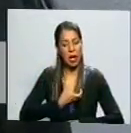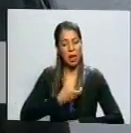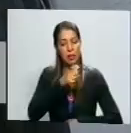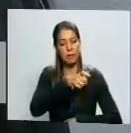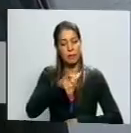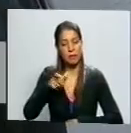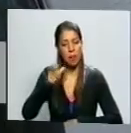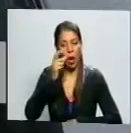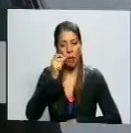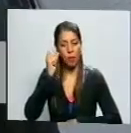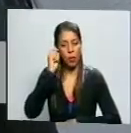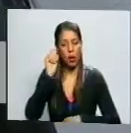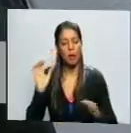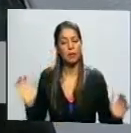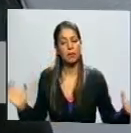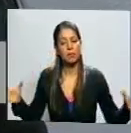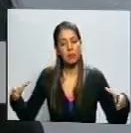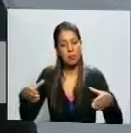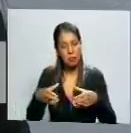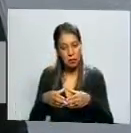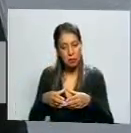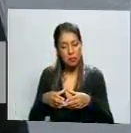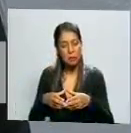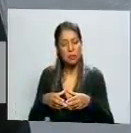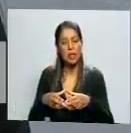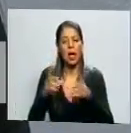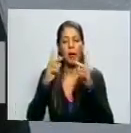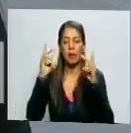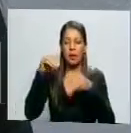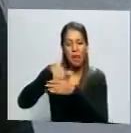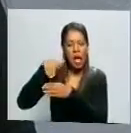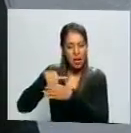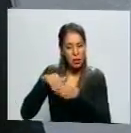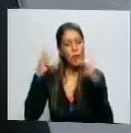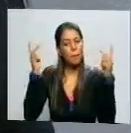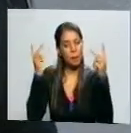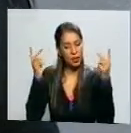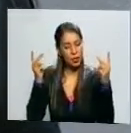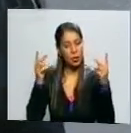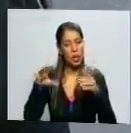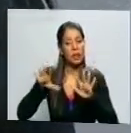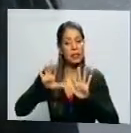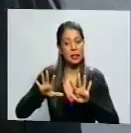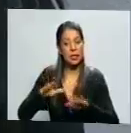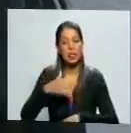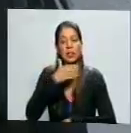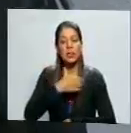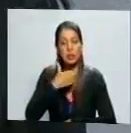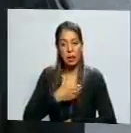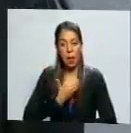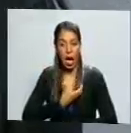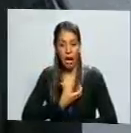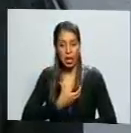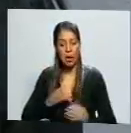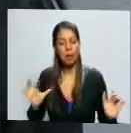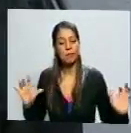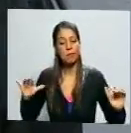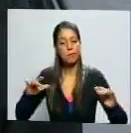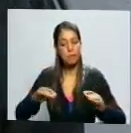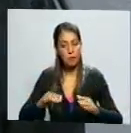que resultaron elegidos y elegidas el día 10 de diciembre. Y hoy estamos